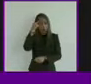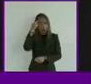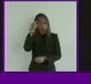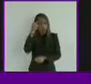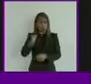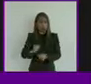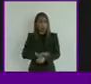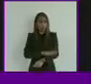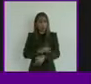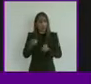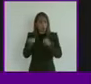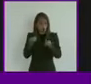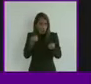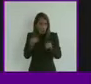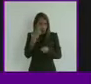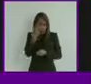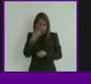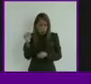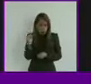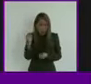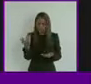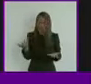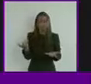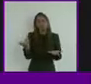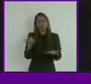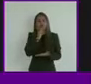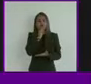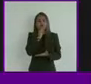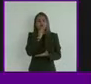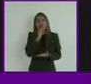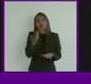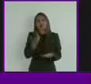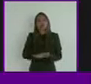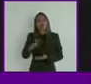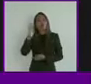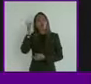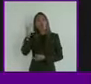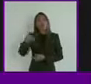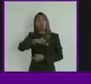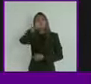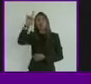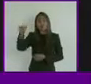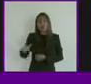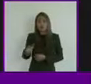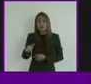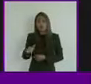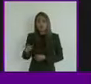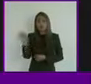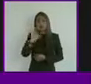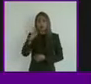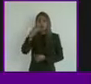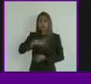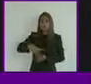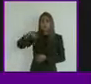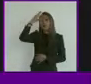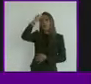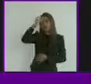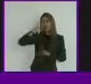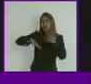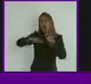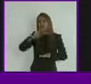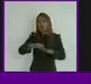si me permiten, Amaya, yo creo que tenemos que hacernos cargo todas y todos, de a tolerar, aprender a tolerar lo que es la